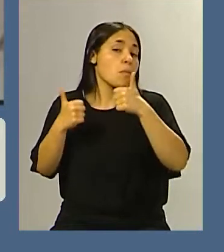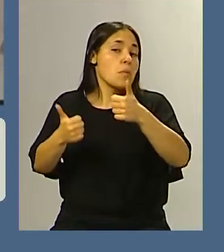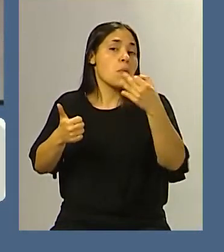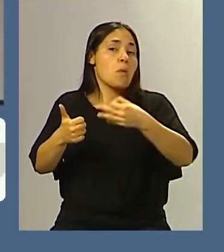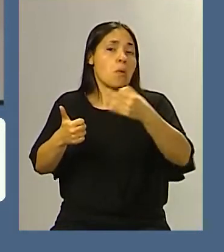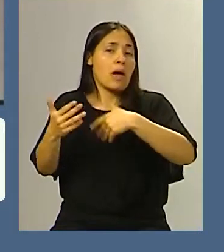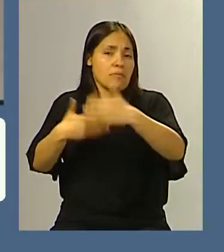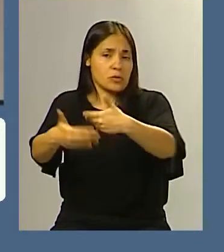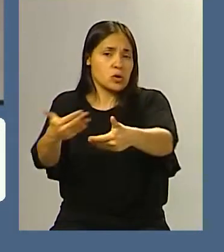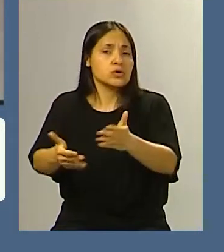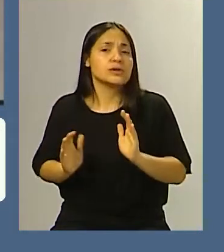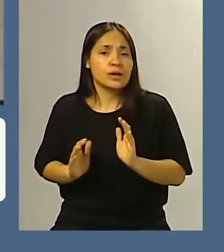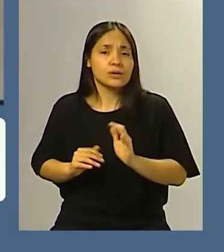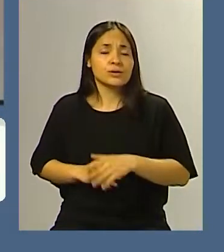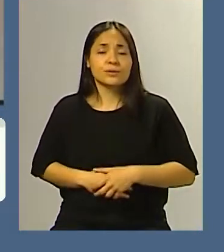proceso.